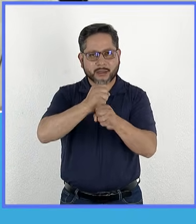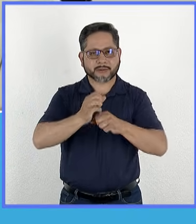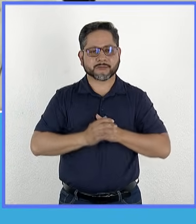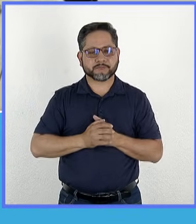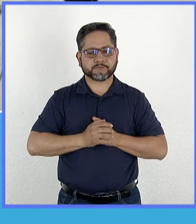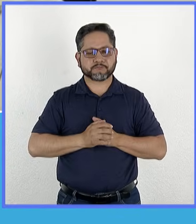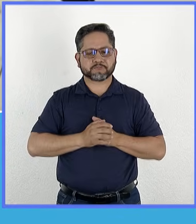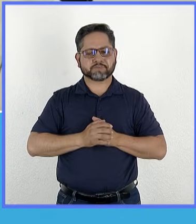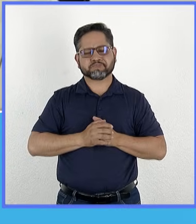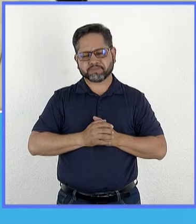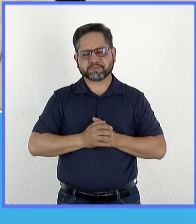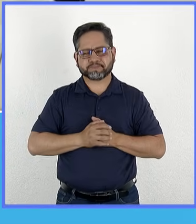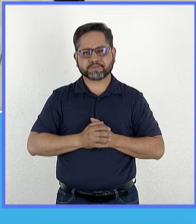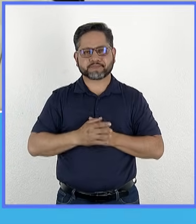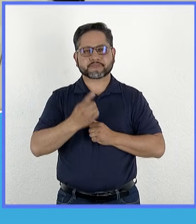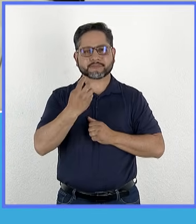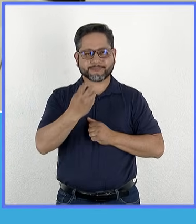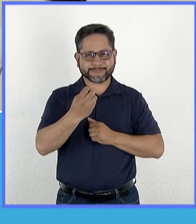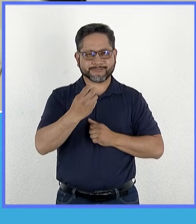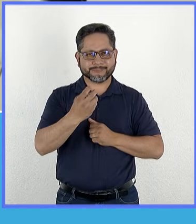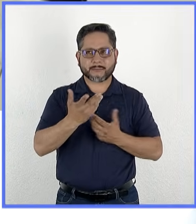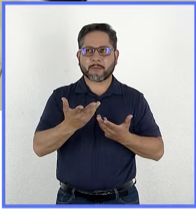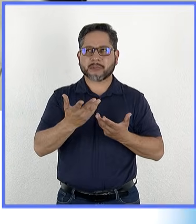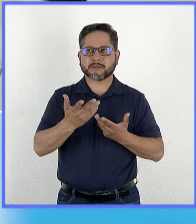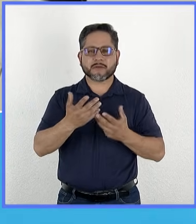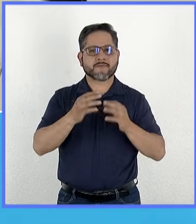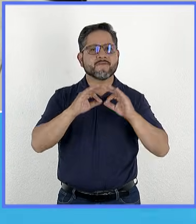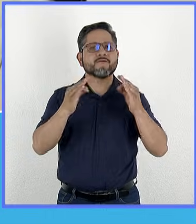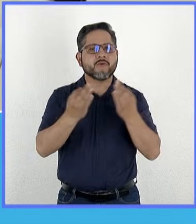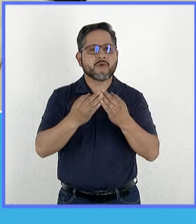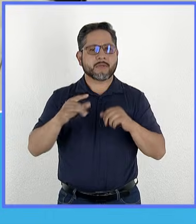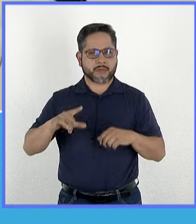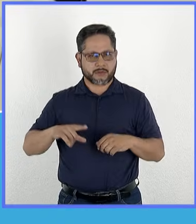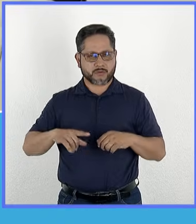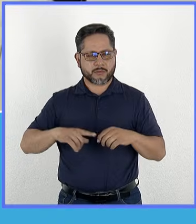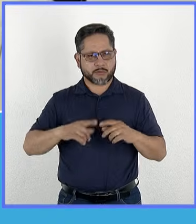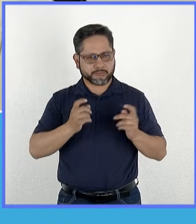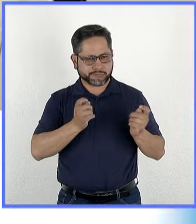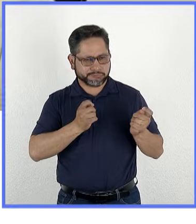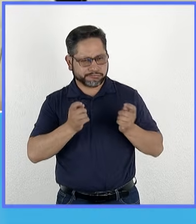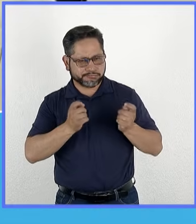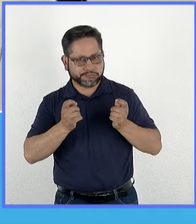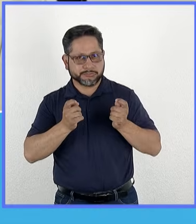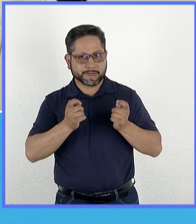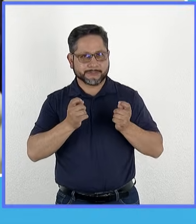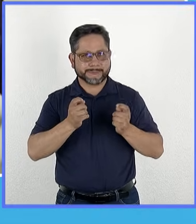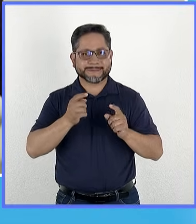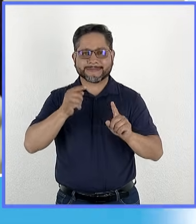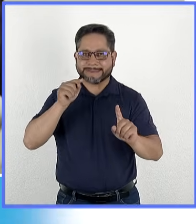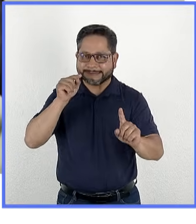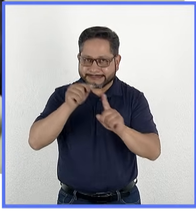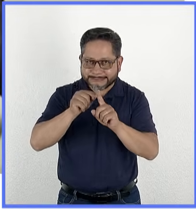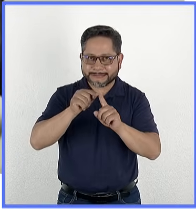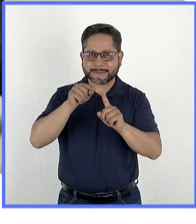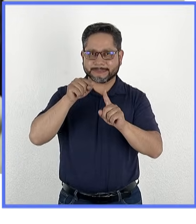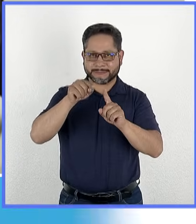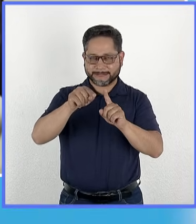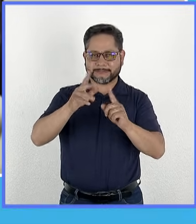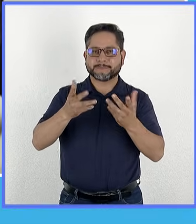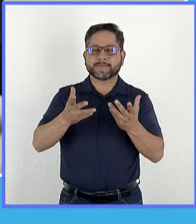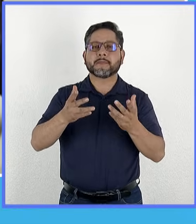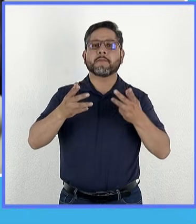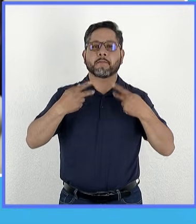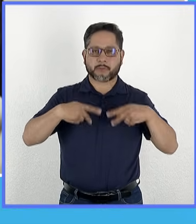a ver, definitivamente esos modelos de gobernanza del acueducto son donde creemos que puede existir una